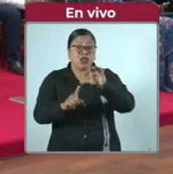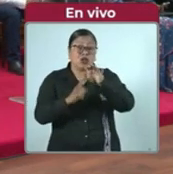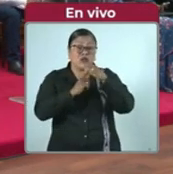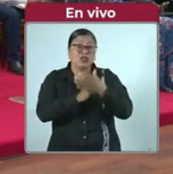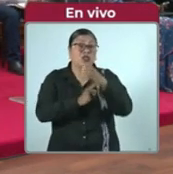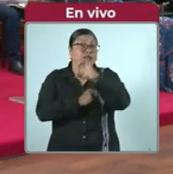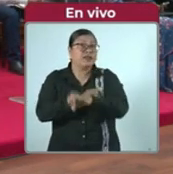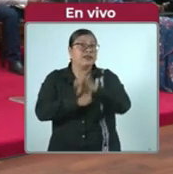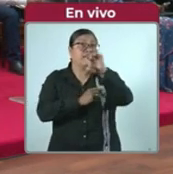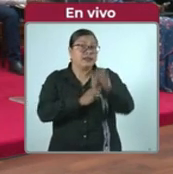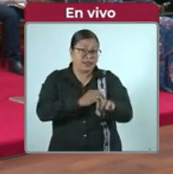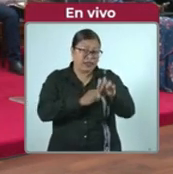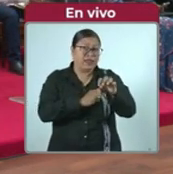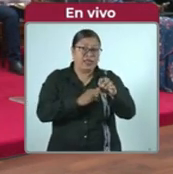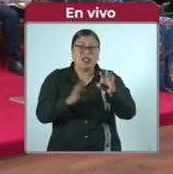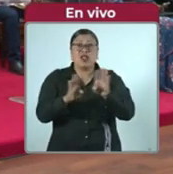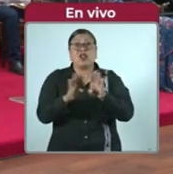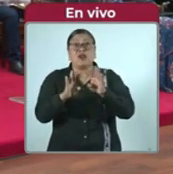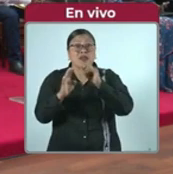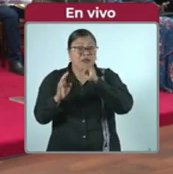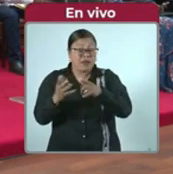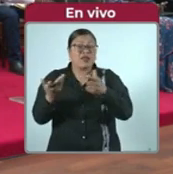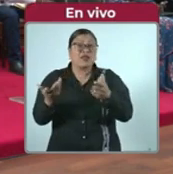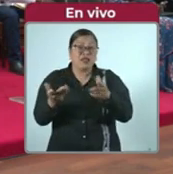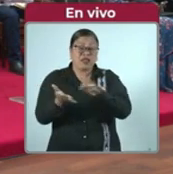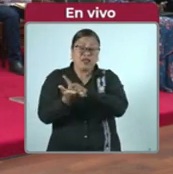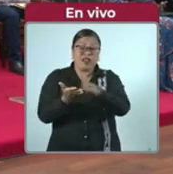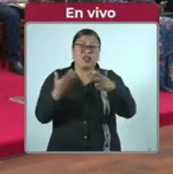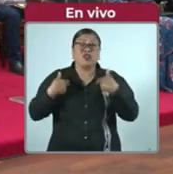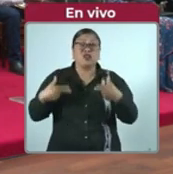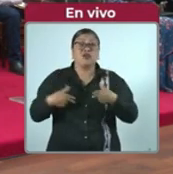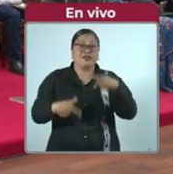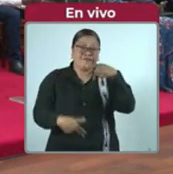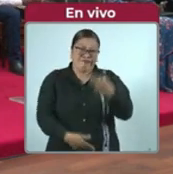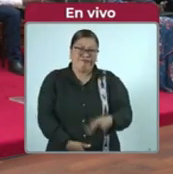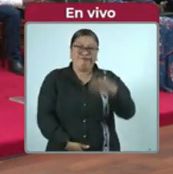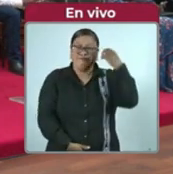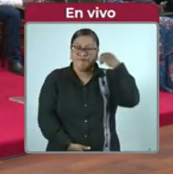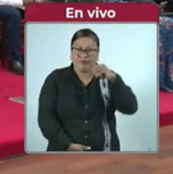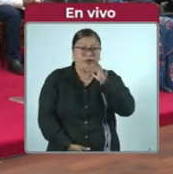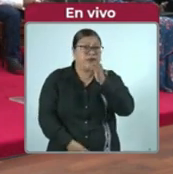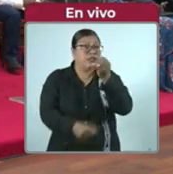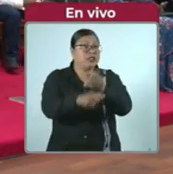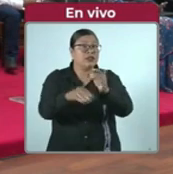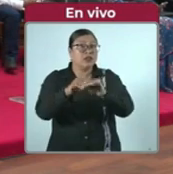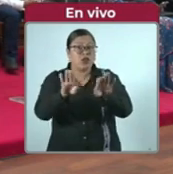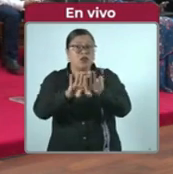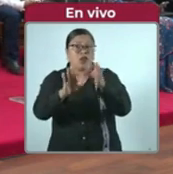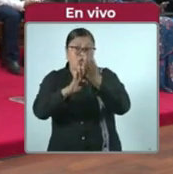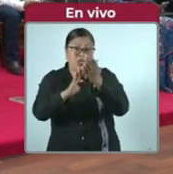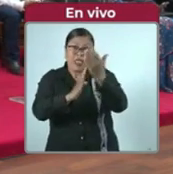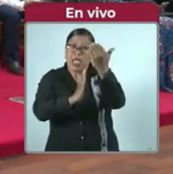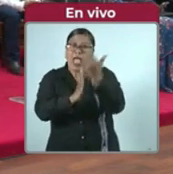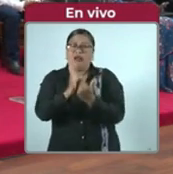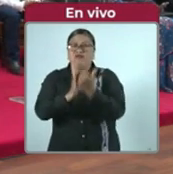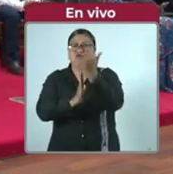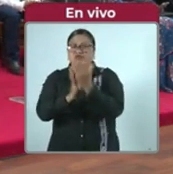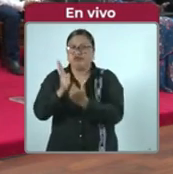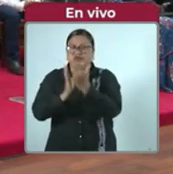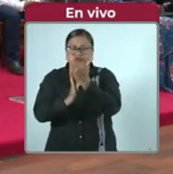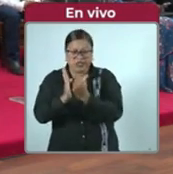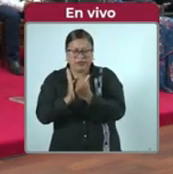Estatal Cómo impactar en la política de Derechos Humanos en Oaxaca y se le informó Cómo se ha reducido el